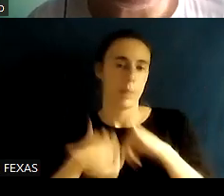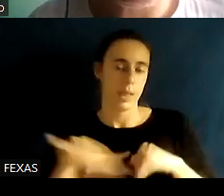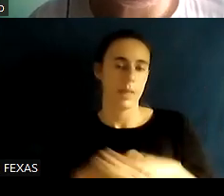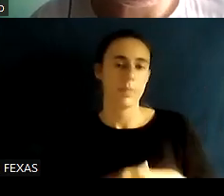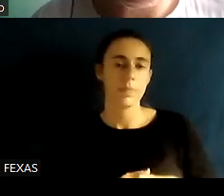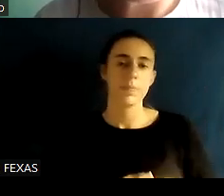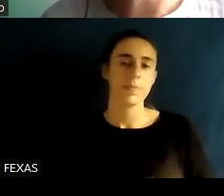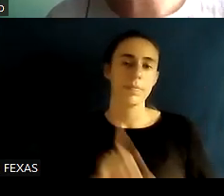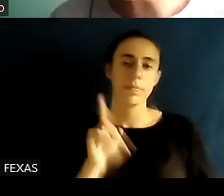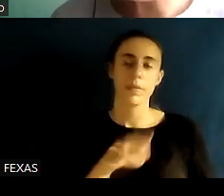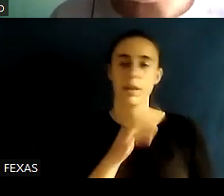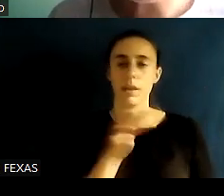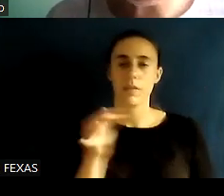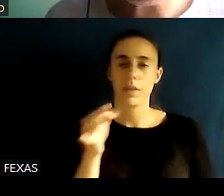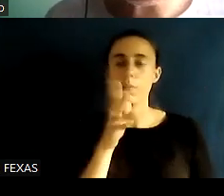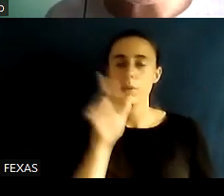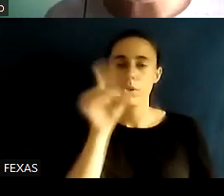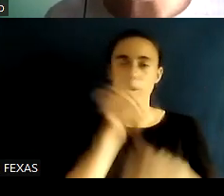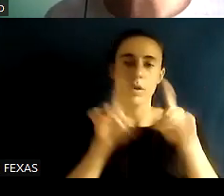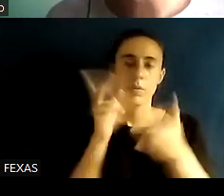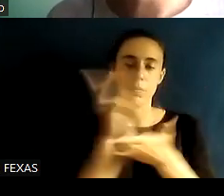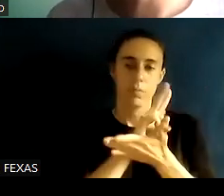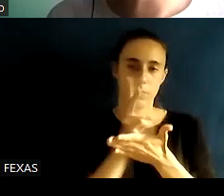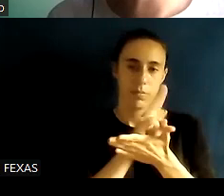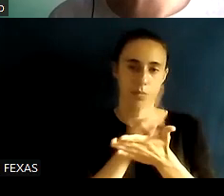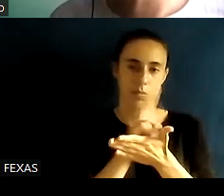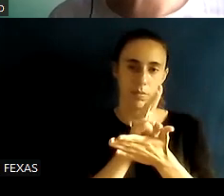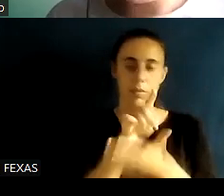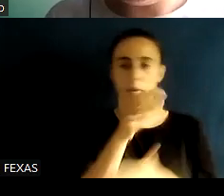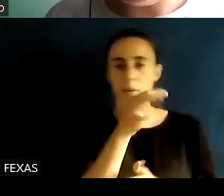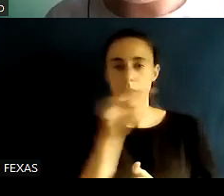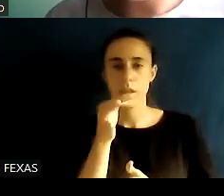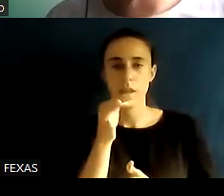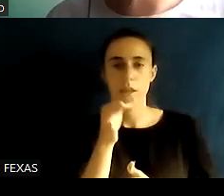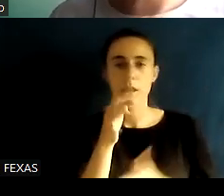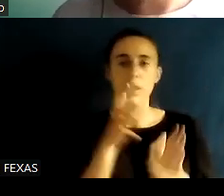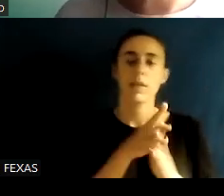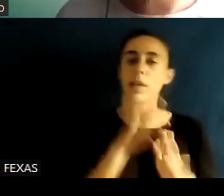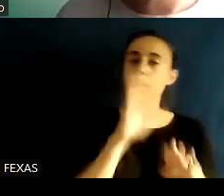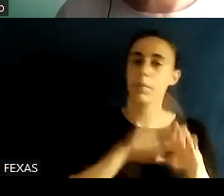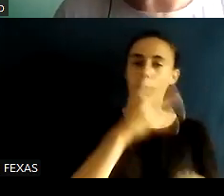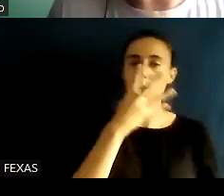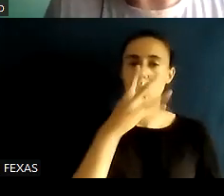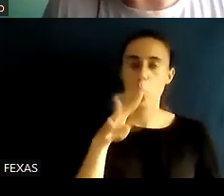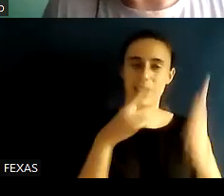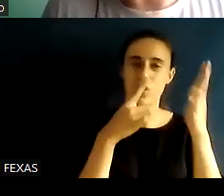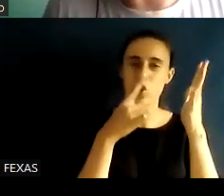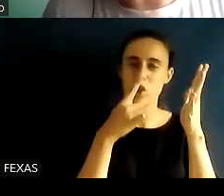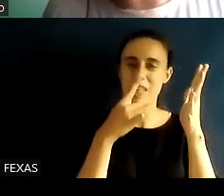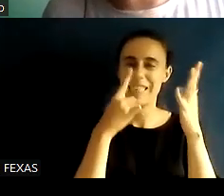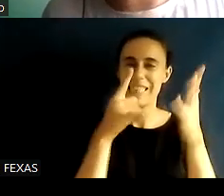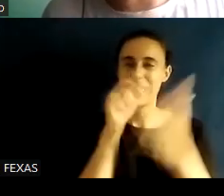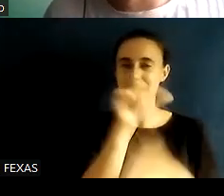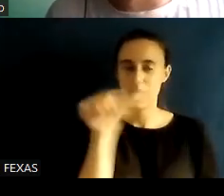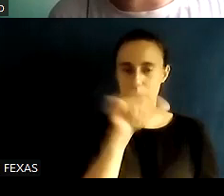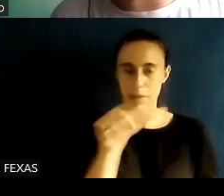los trastornos del sueño. Y como cualquier antidepresivo, debe utilizarse no menos de 4 o 6 semanas. Normalmente empiezan a hacer efecto en 2 o